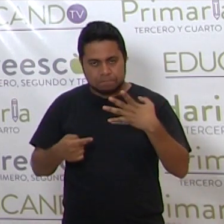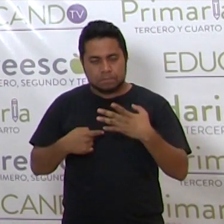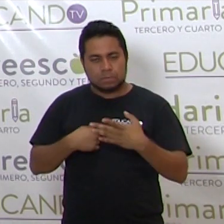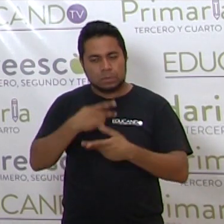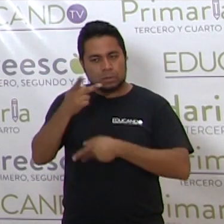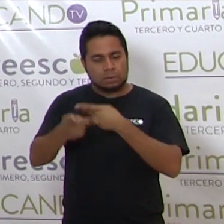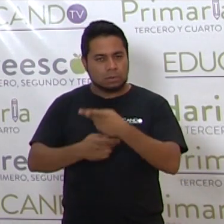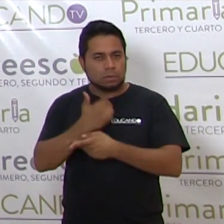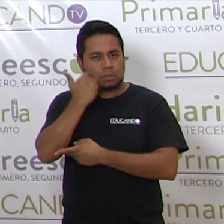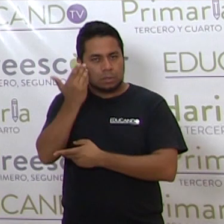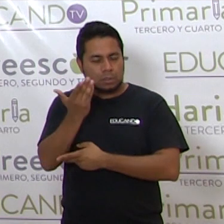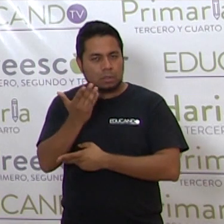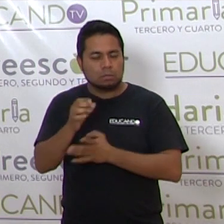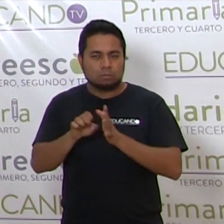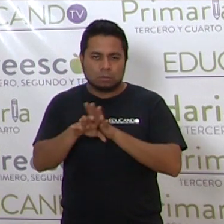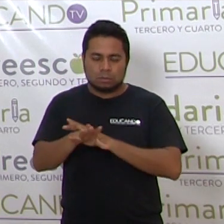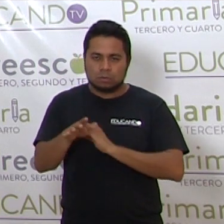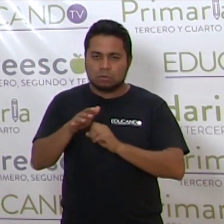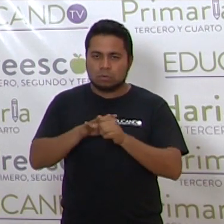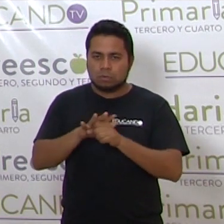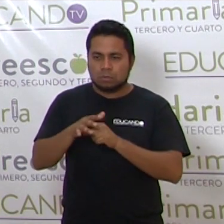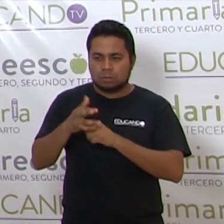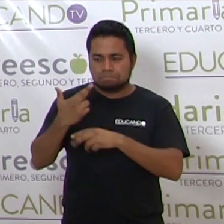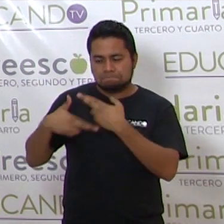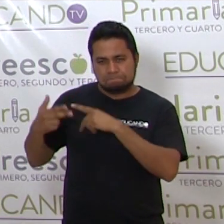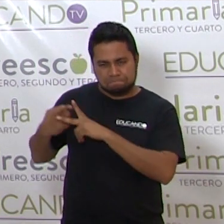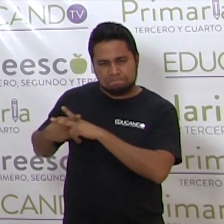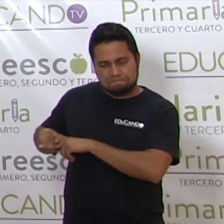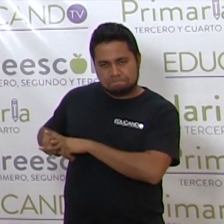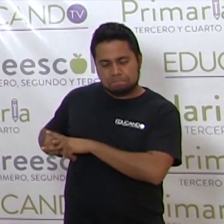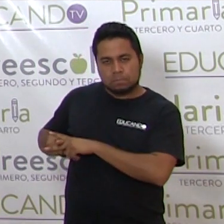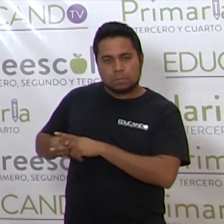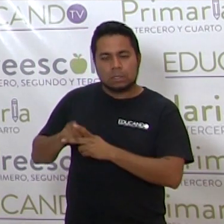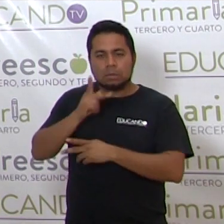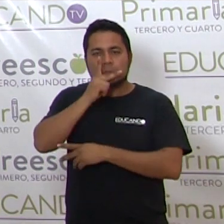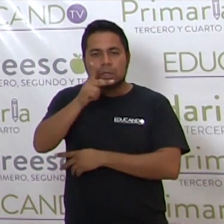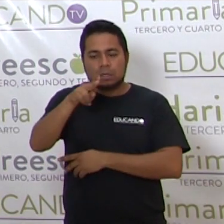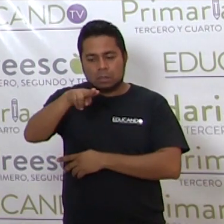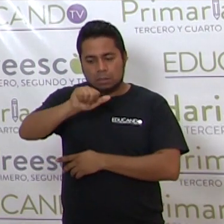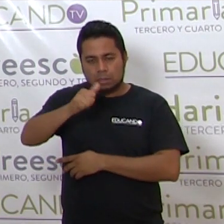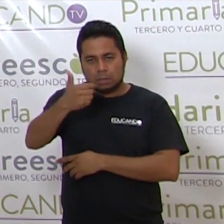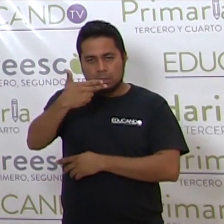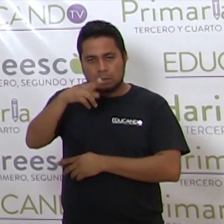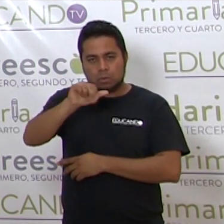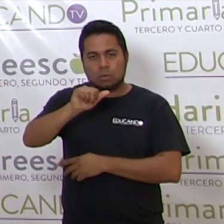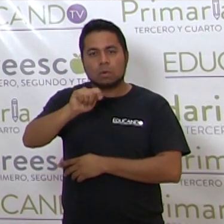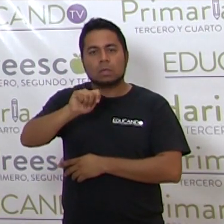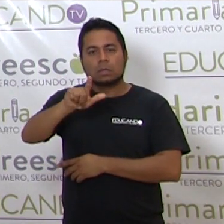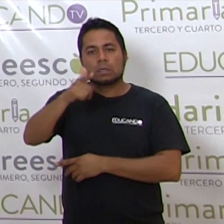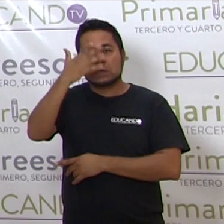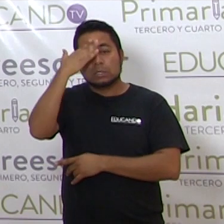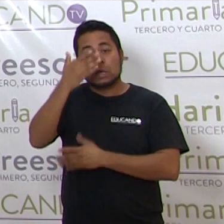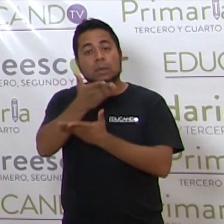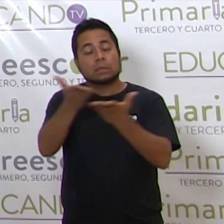qué palabras regresando un poco al principio que palabras en náhuatl saben ustedes